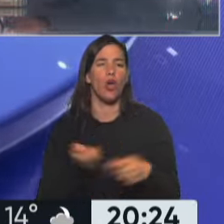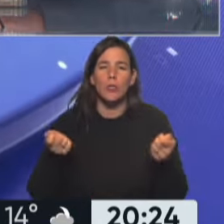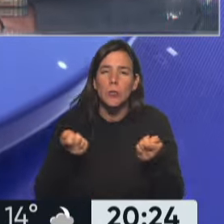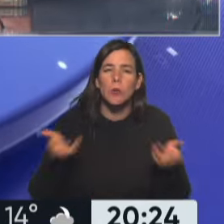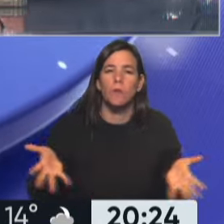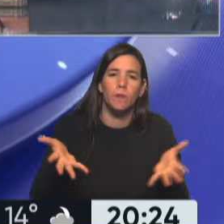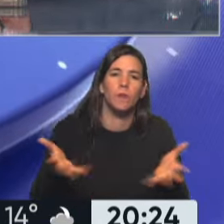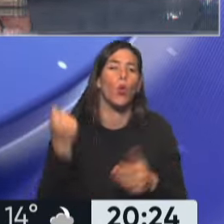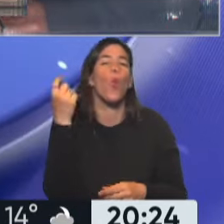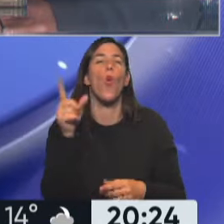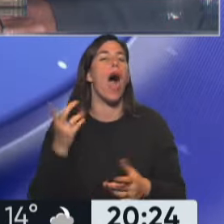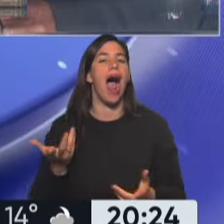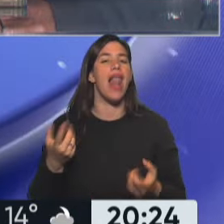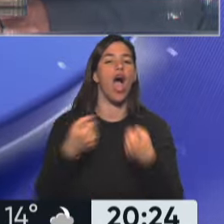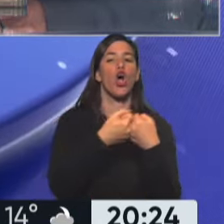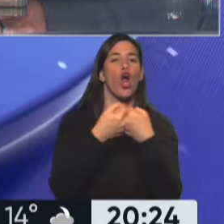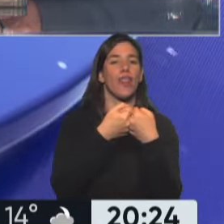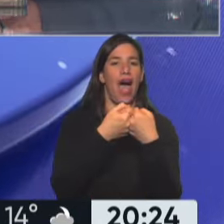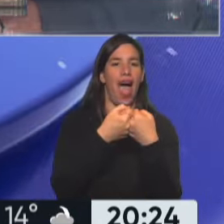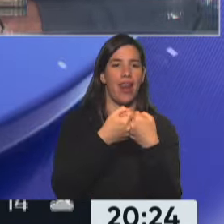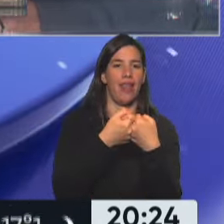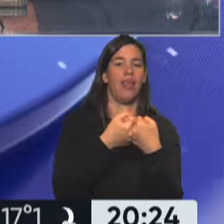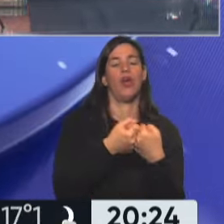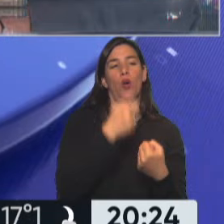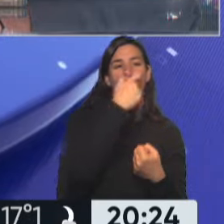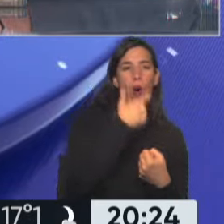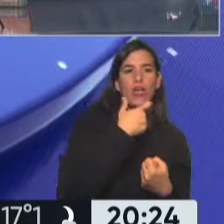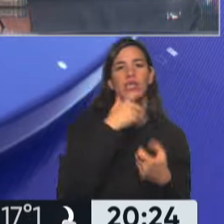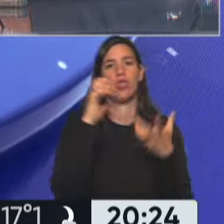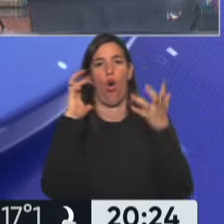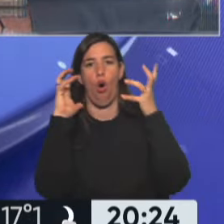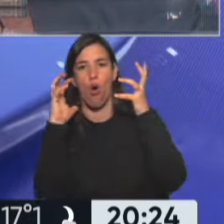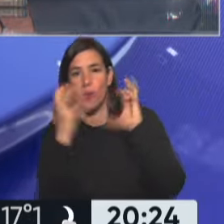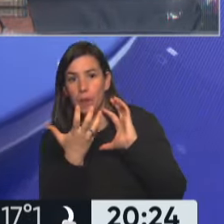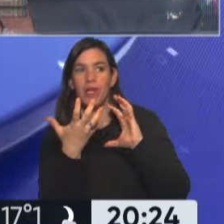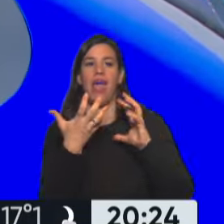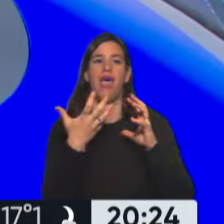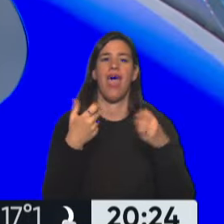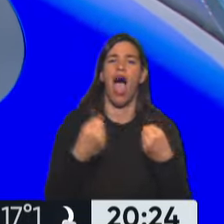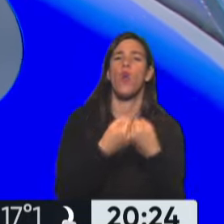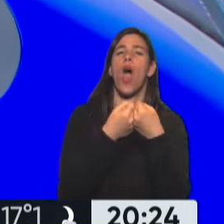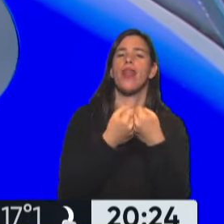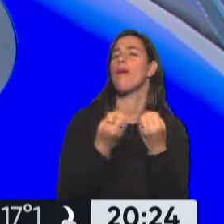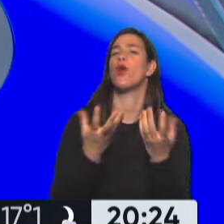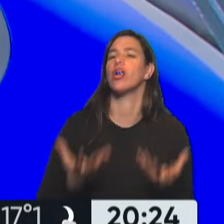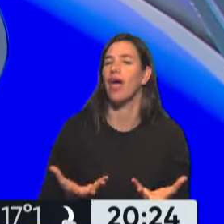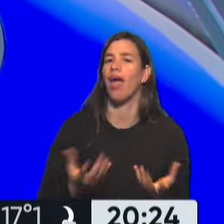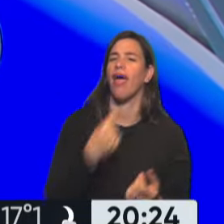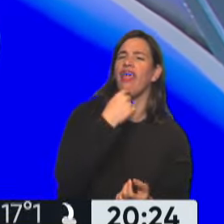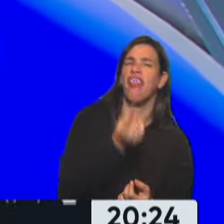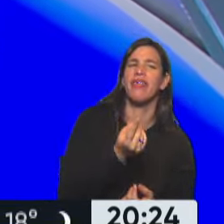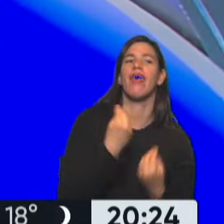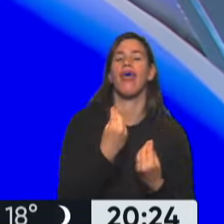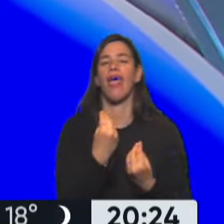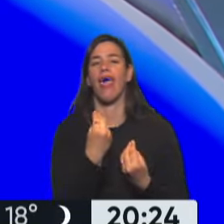tienen para acordar tanto el líder del Pro Mauricio macri como el presidente Javier Miley qué le dice macri Y qué le dijo en